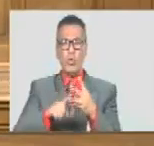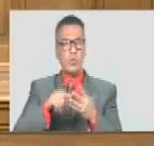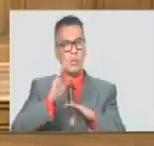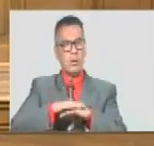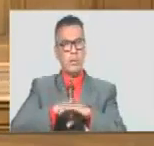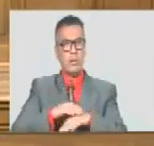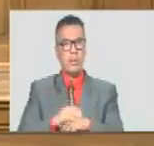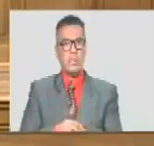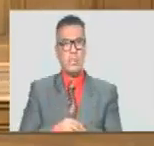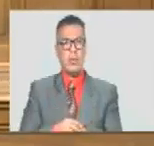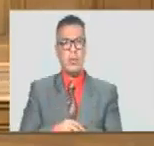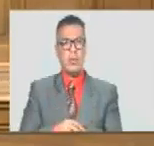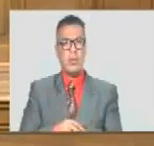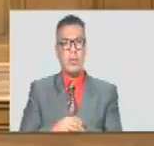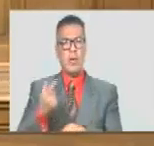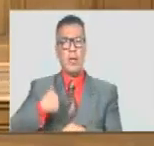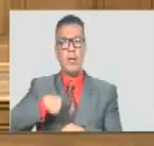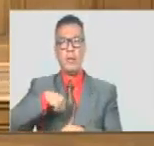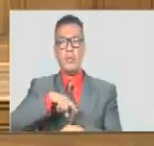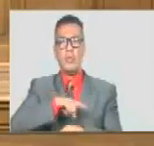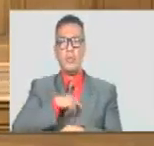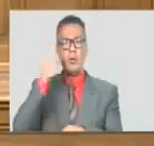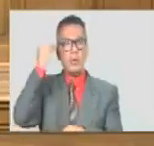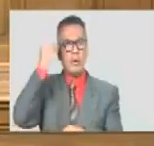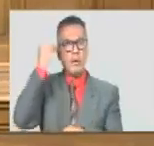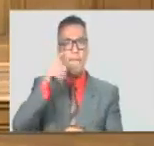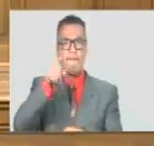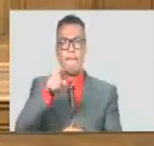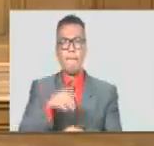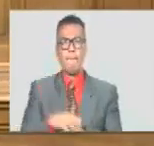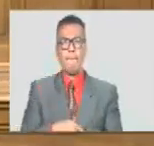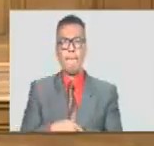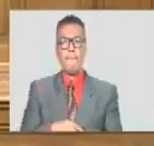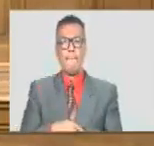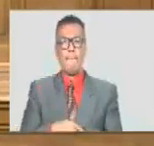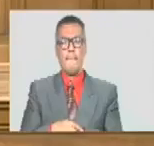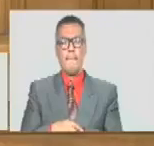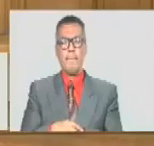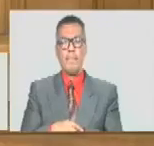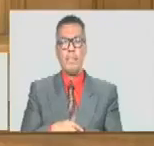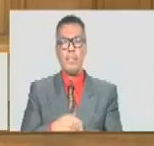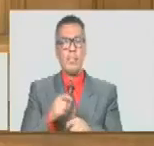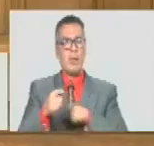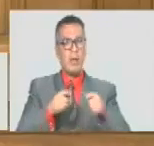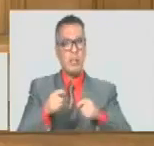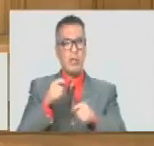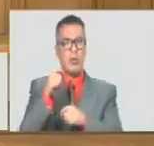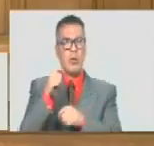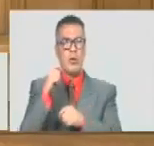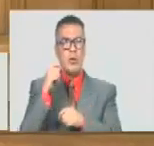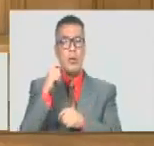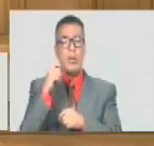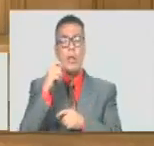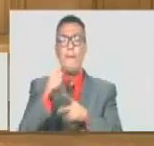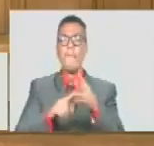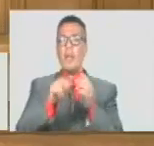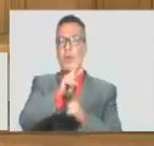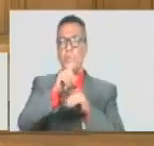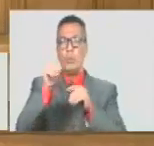¿no? En nuestro cotidiano no nos damos cuenta. Por un lado, se celebra el Día Mundial del Síndrome de Down, fue el 21 de